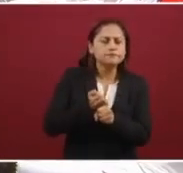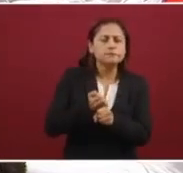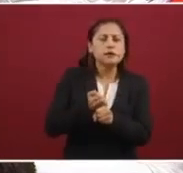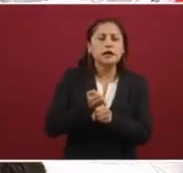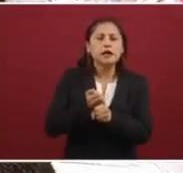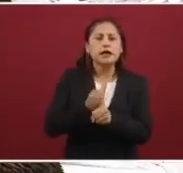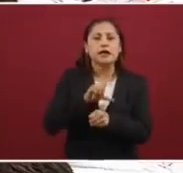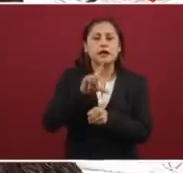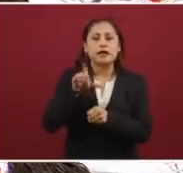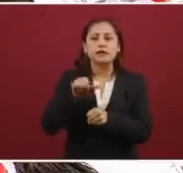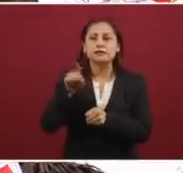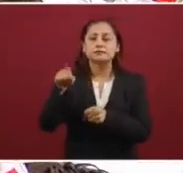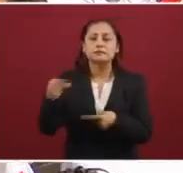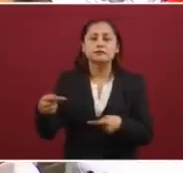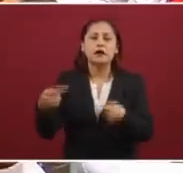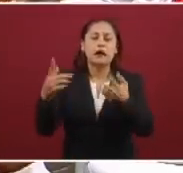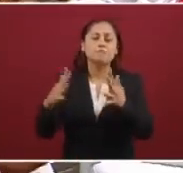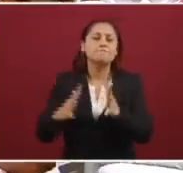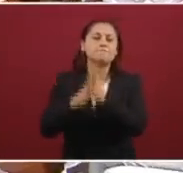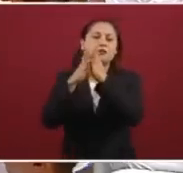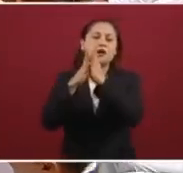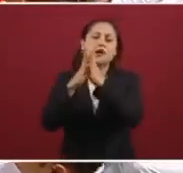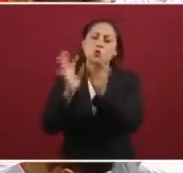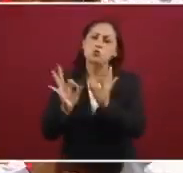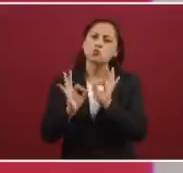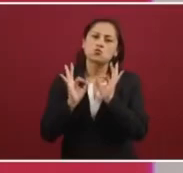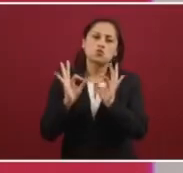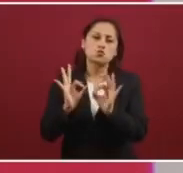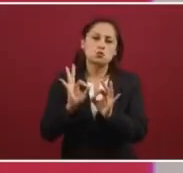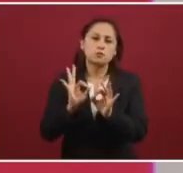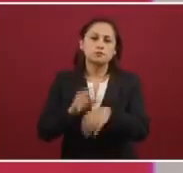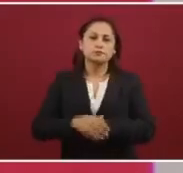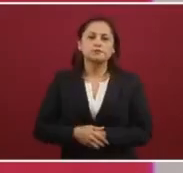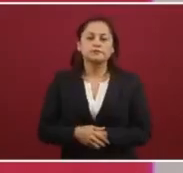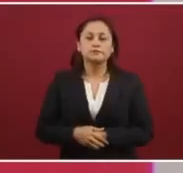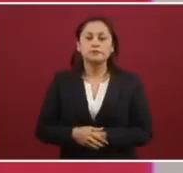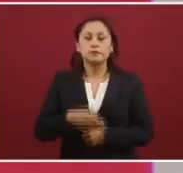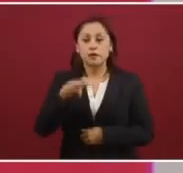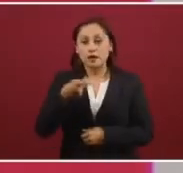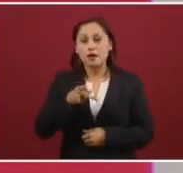Pero también se crece más